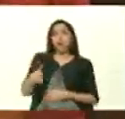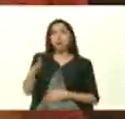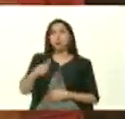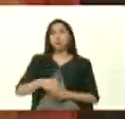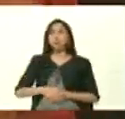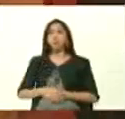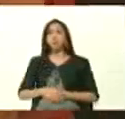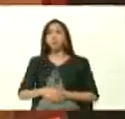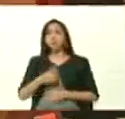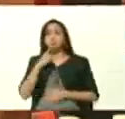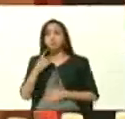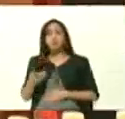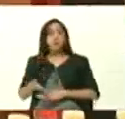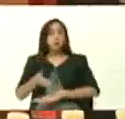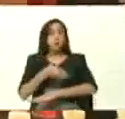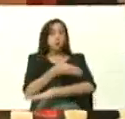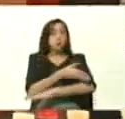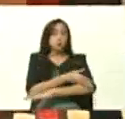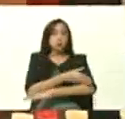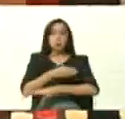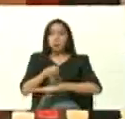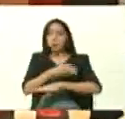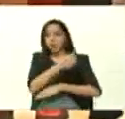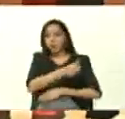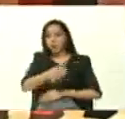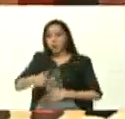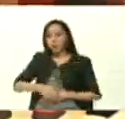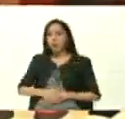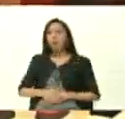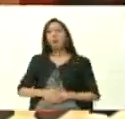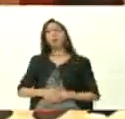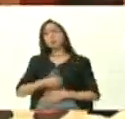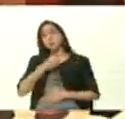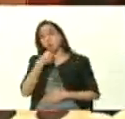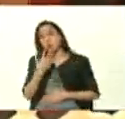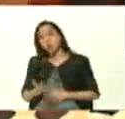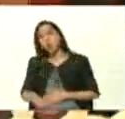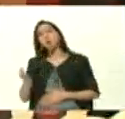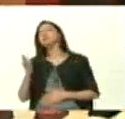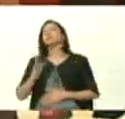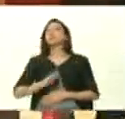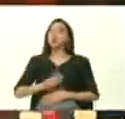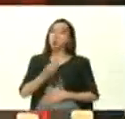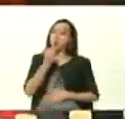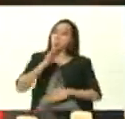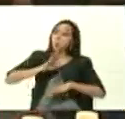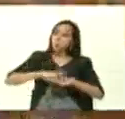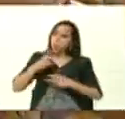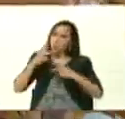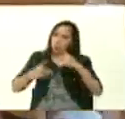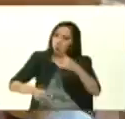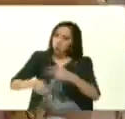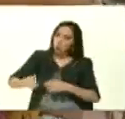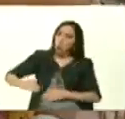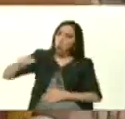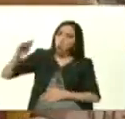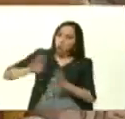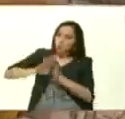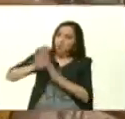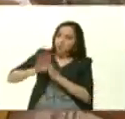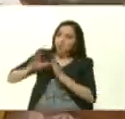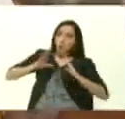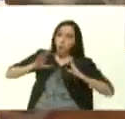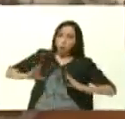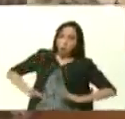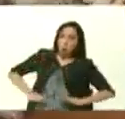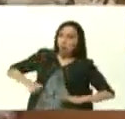usted lo decía y lo han dicho nuestros ministros, es una proteína noble que además de generar el proceso de crecimiento y desarrollo, contiene